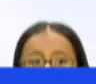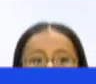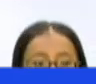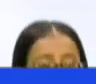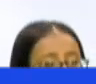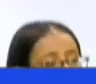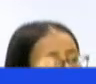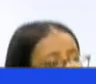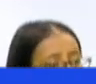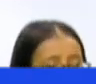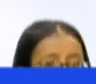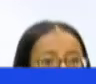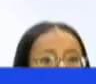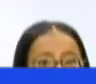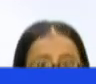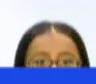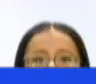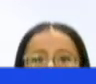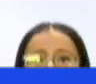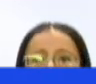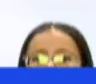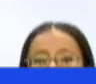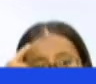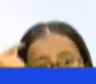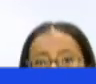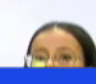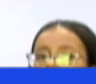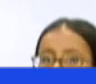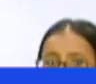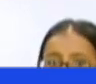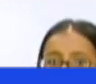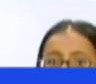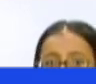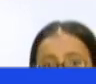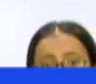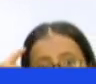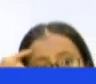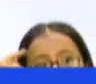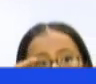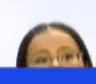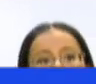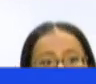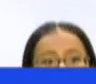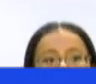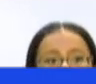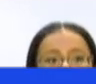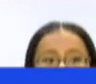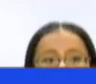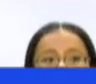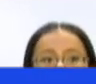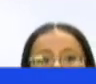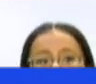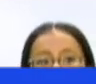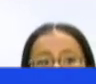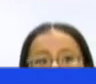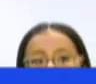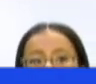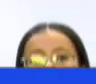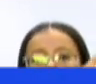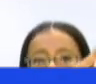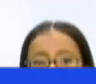Ramón Salgado a cambio de ubicar a Midense como viceministro de